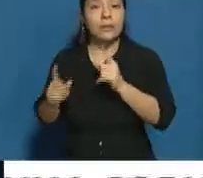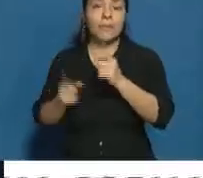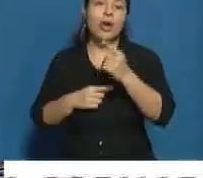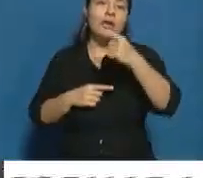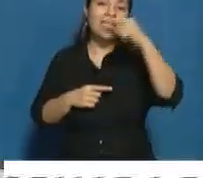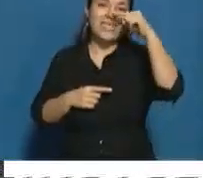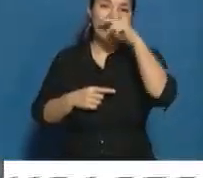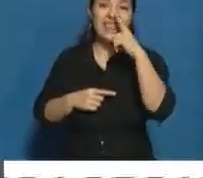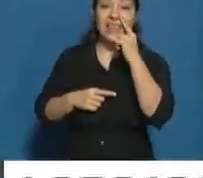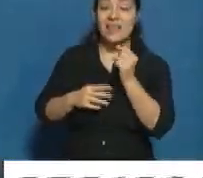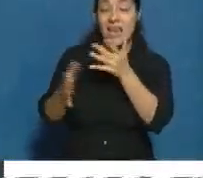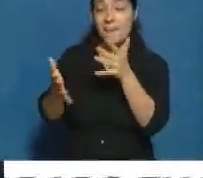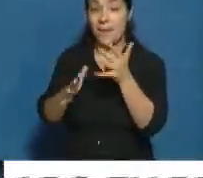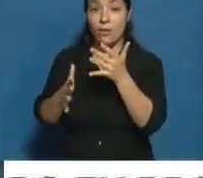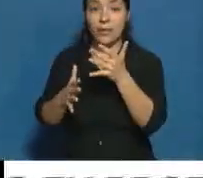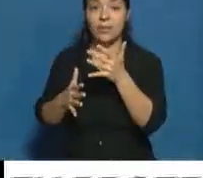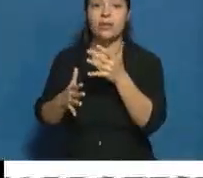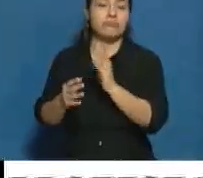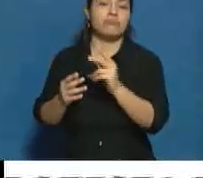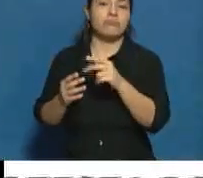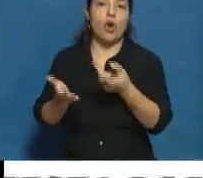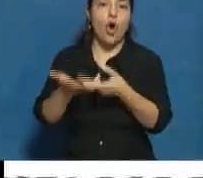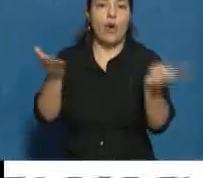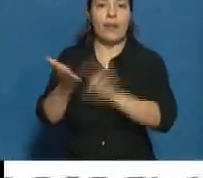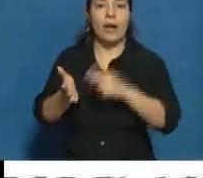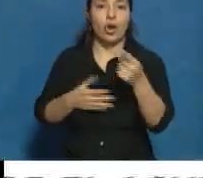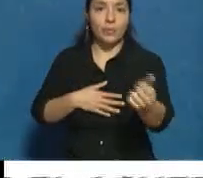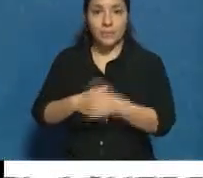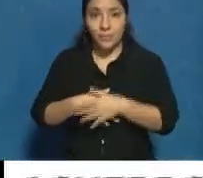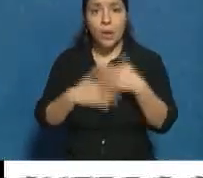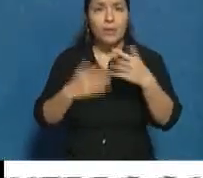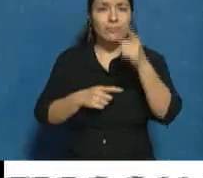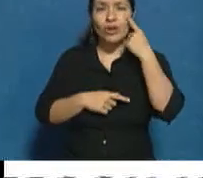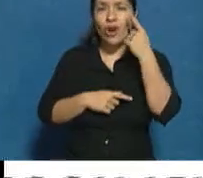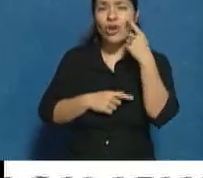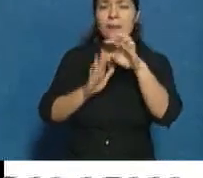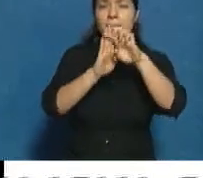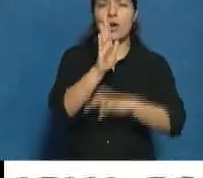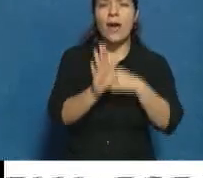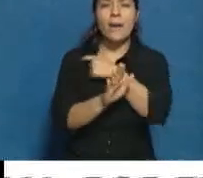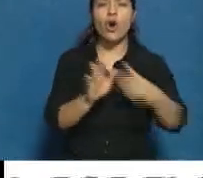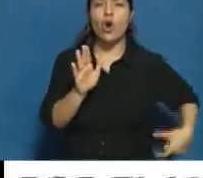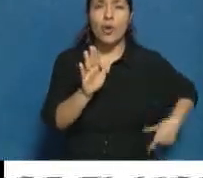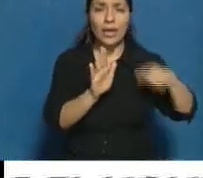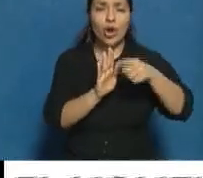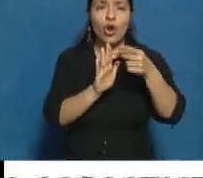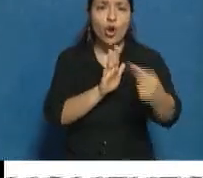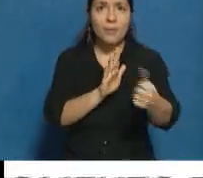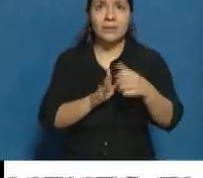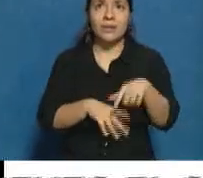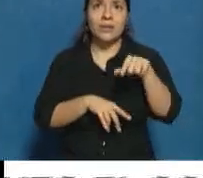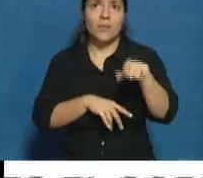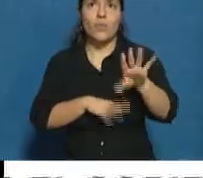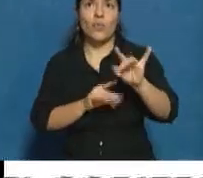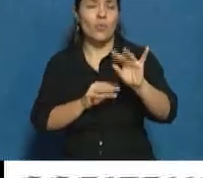7 días tengo que estar buscando una garrafa. ¿Alguna vez ha podido acceder a este programa del gobierno donde la garrafa sale 300 pesos? En realidad la garrafa es muy difícil conseguirla,